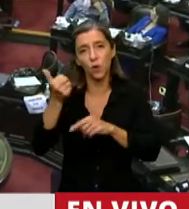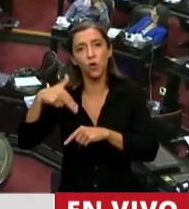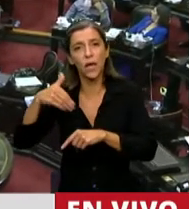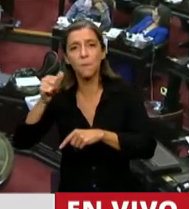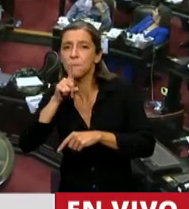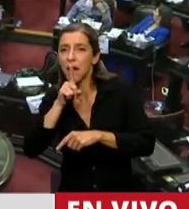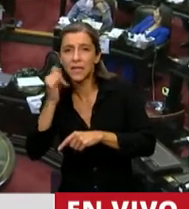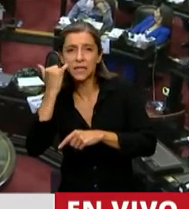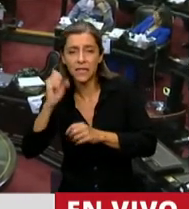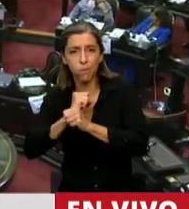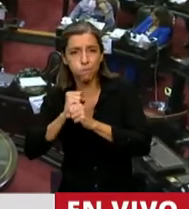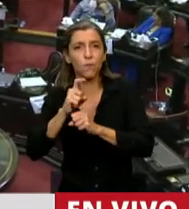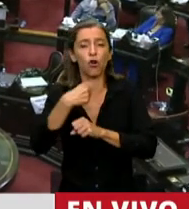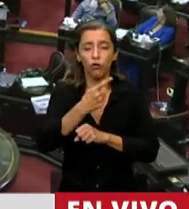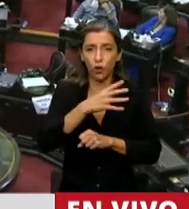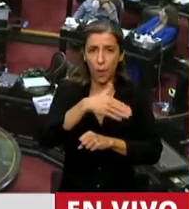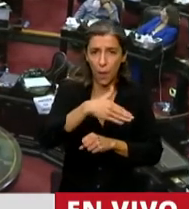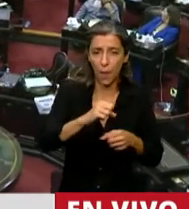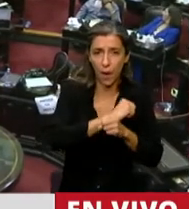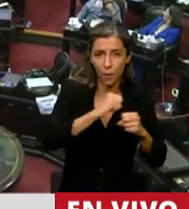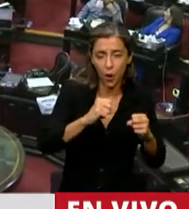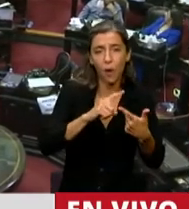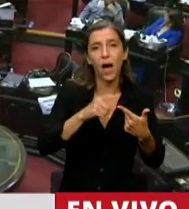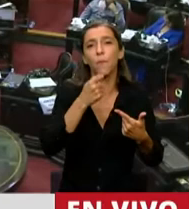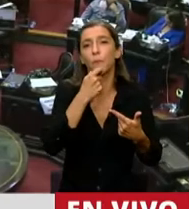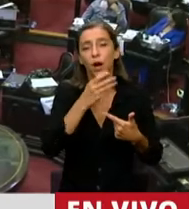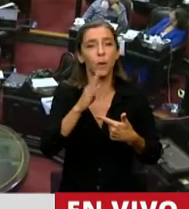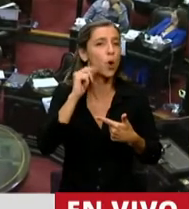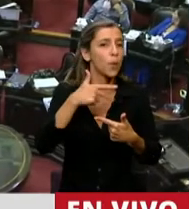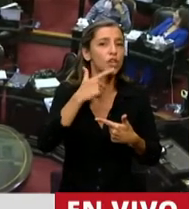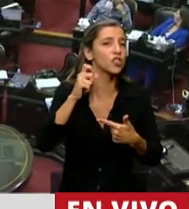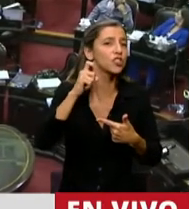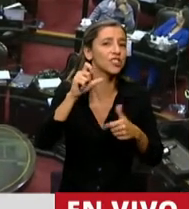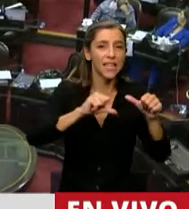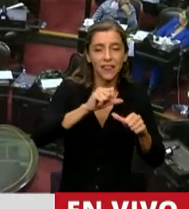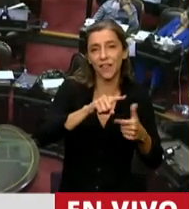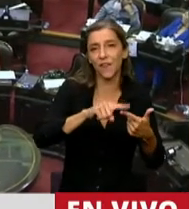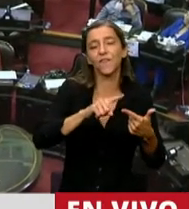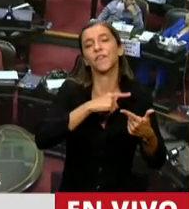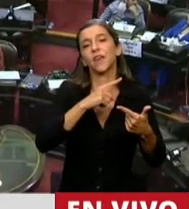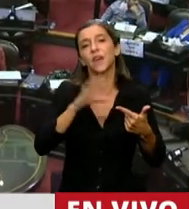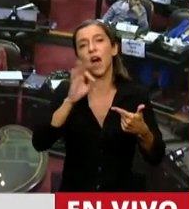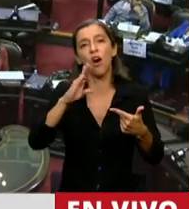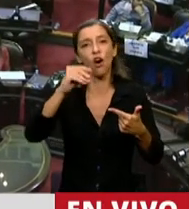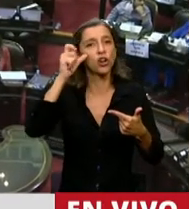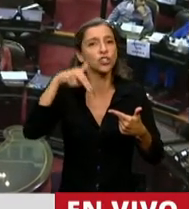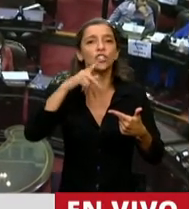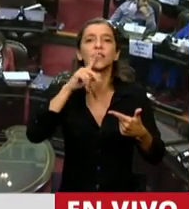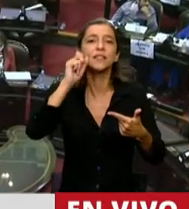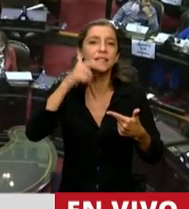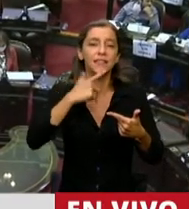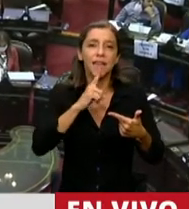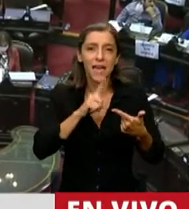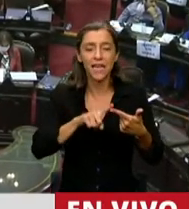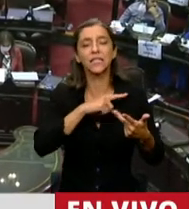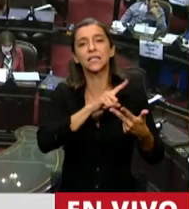proceso de aprobación, por ejemplo, el desarrollado por Biocientífica Sociedad Anónima, el desarrollado por ChemTest Argentina Sociedad